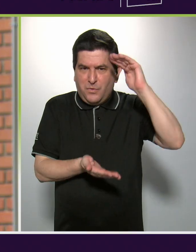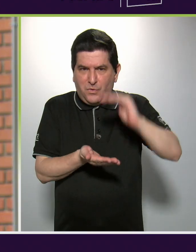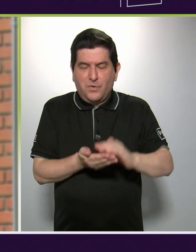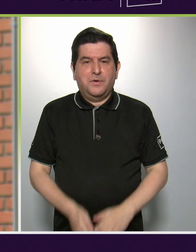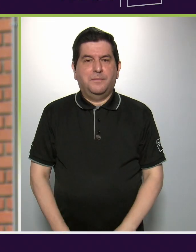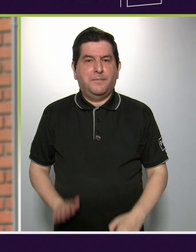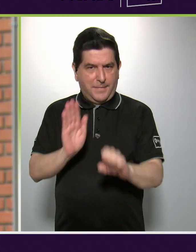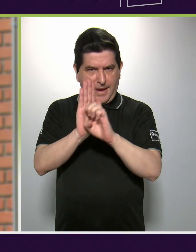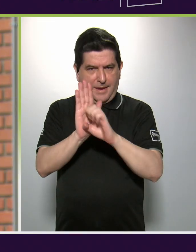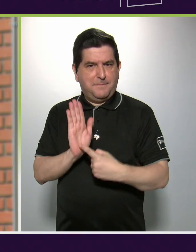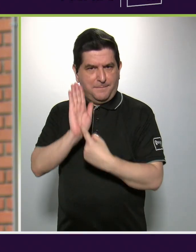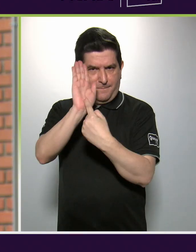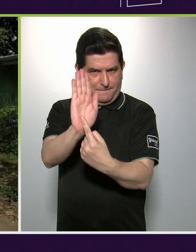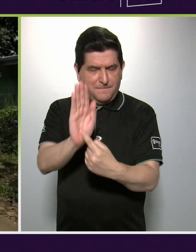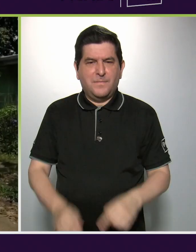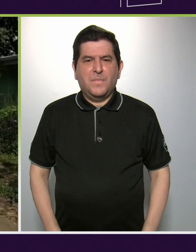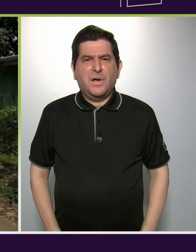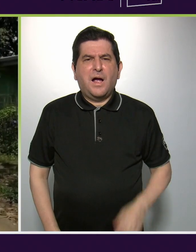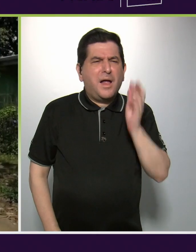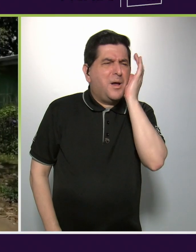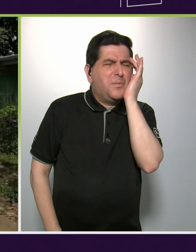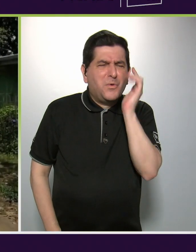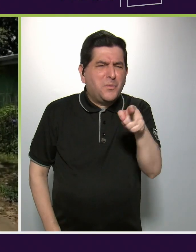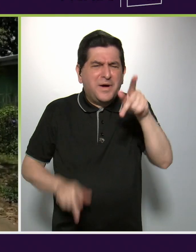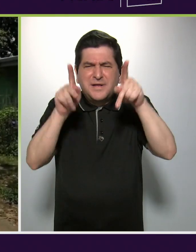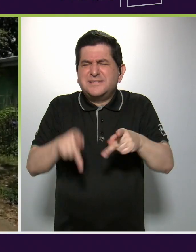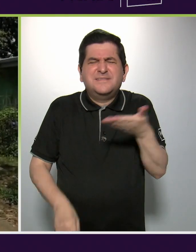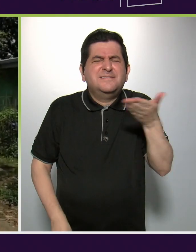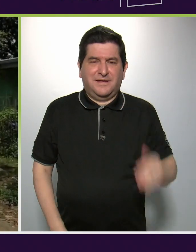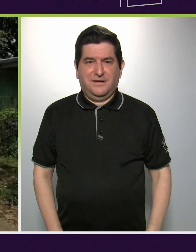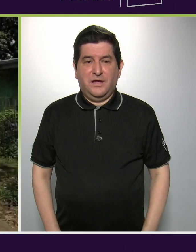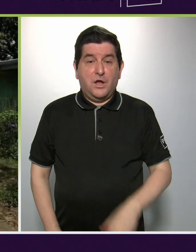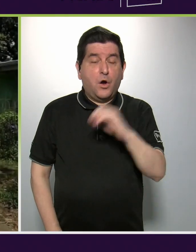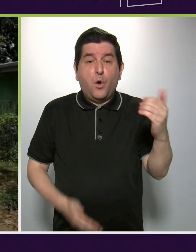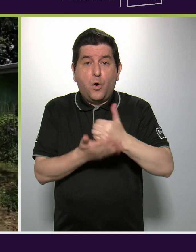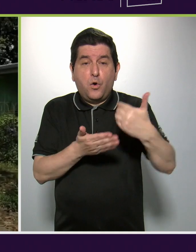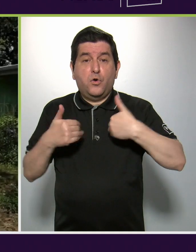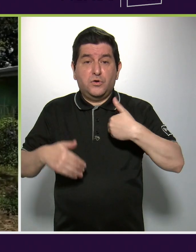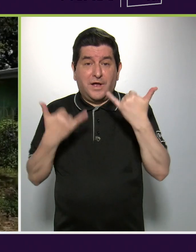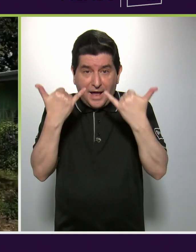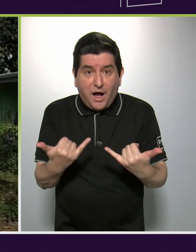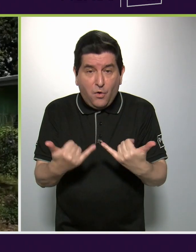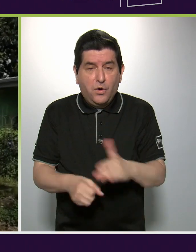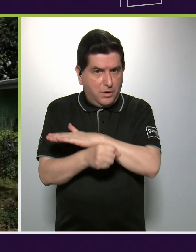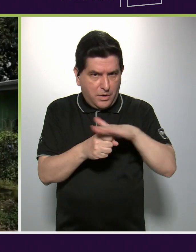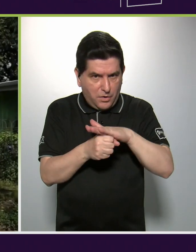hecho de, por ejemplo, visualizar qué lo angustia, qué lo preocupa, el visualizar si los recursos que tiene